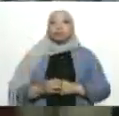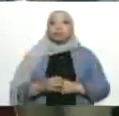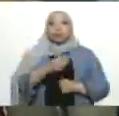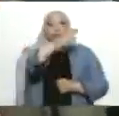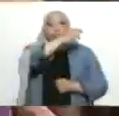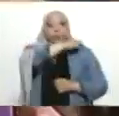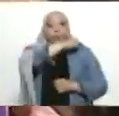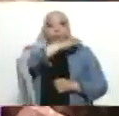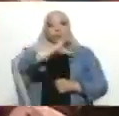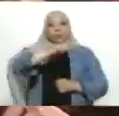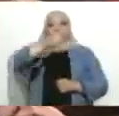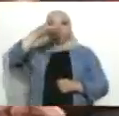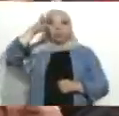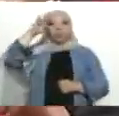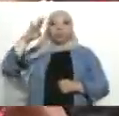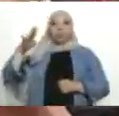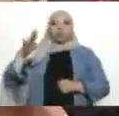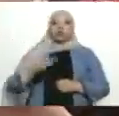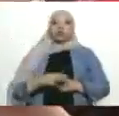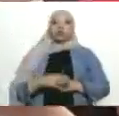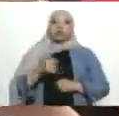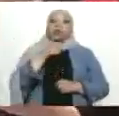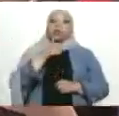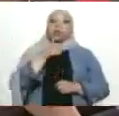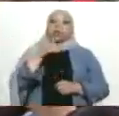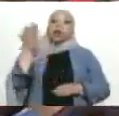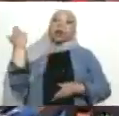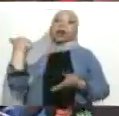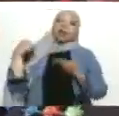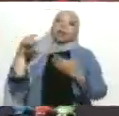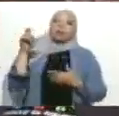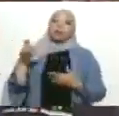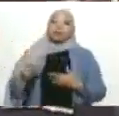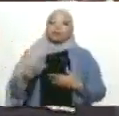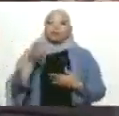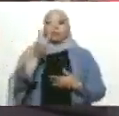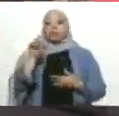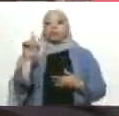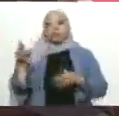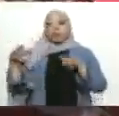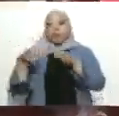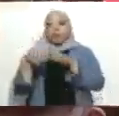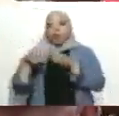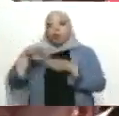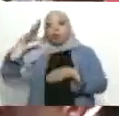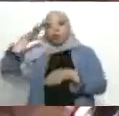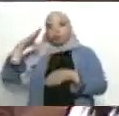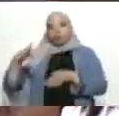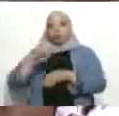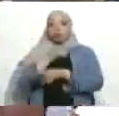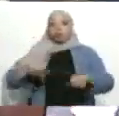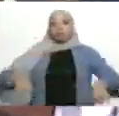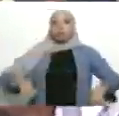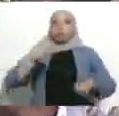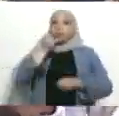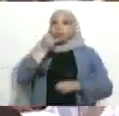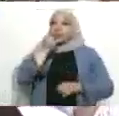General Castillo Rengifo, quien era el comandante de la 21 Brigada de Infantería del Ejército